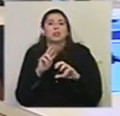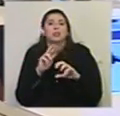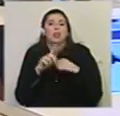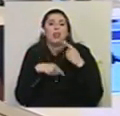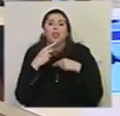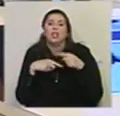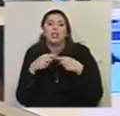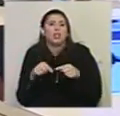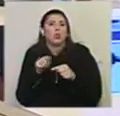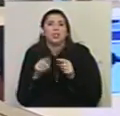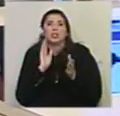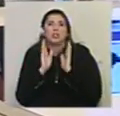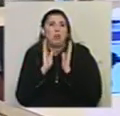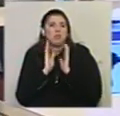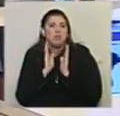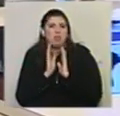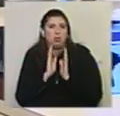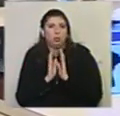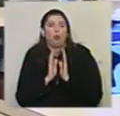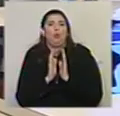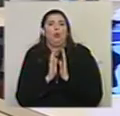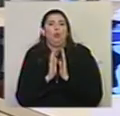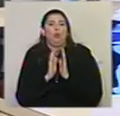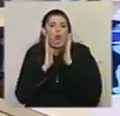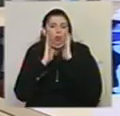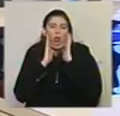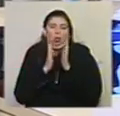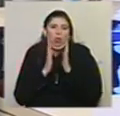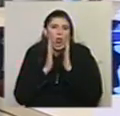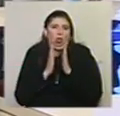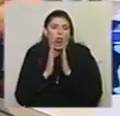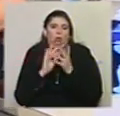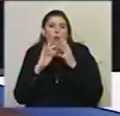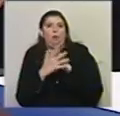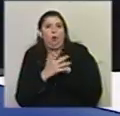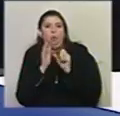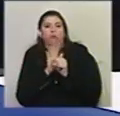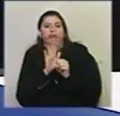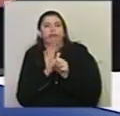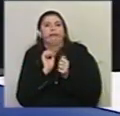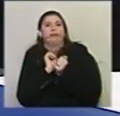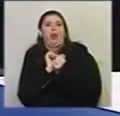ese encarnizamiento terapéutico, llamémoslo así. Y bueno, y quería dejar que ocurriera lo que